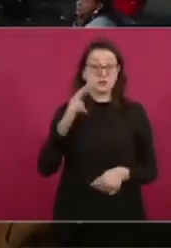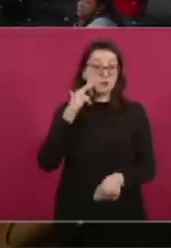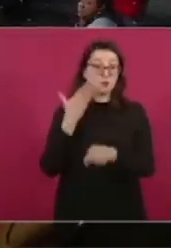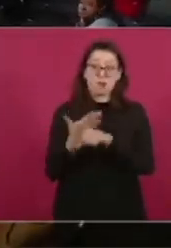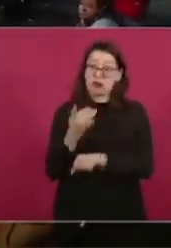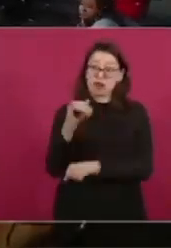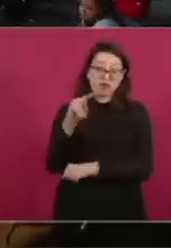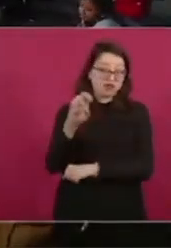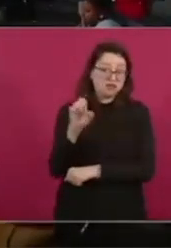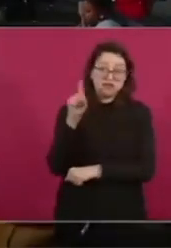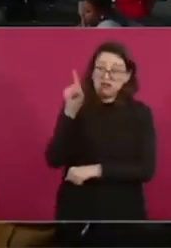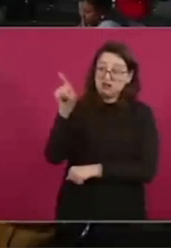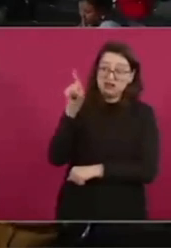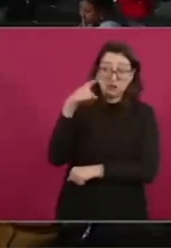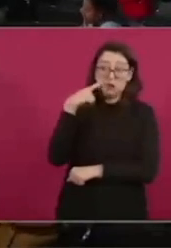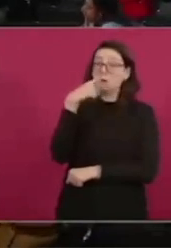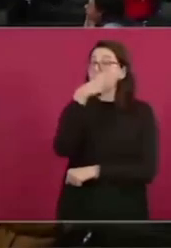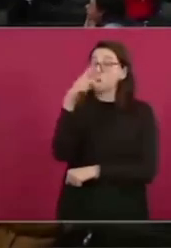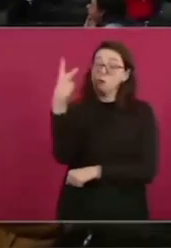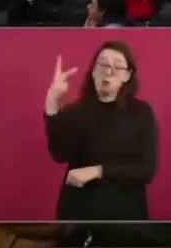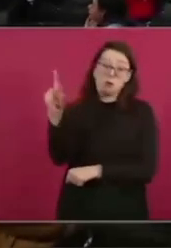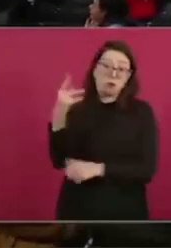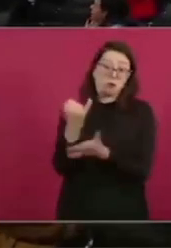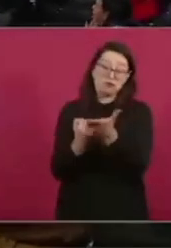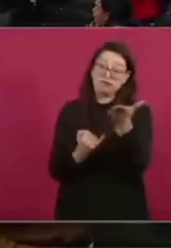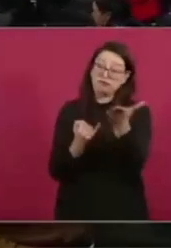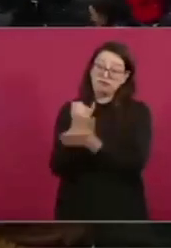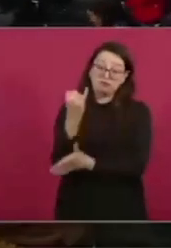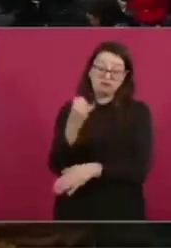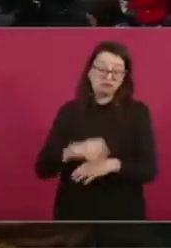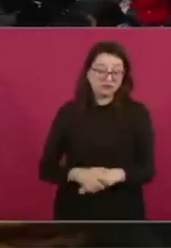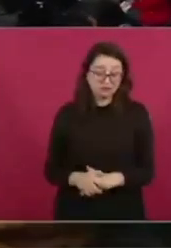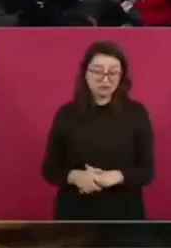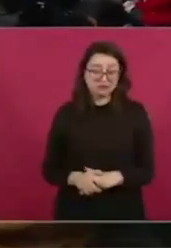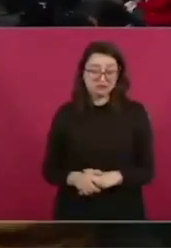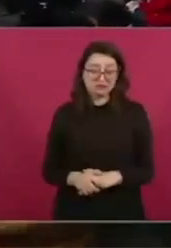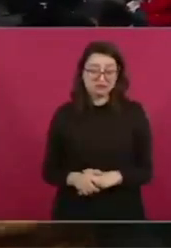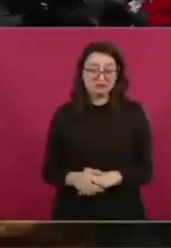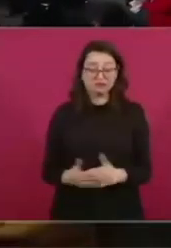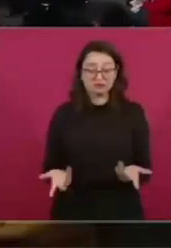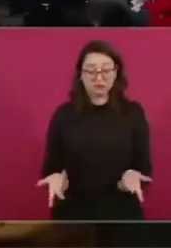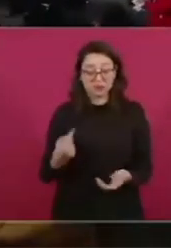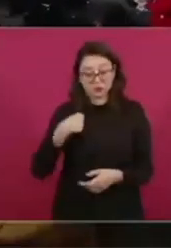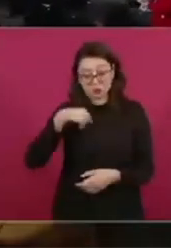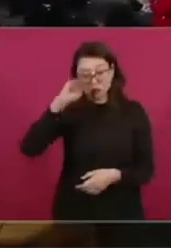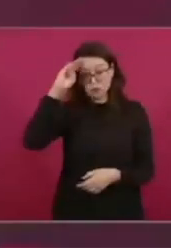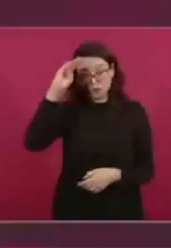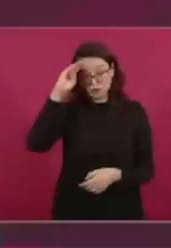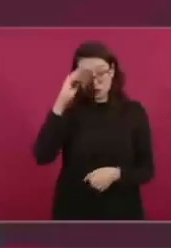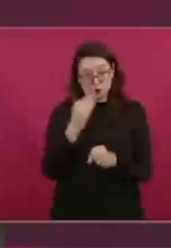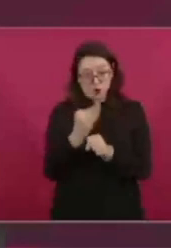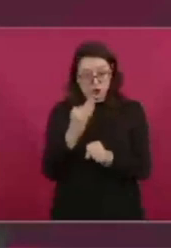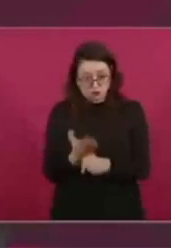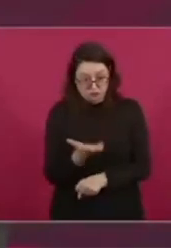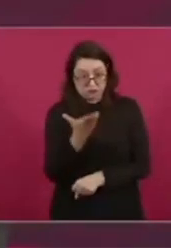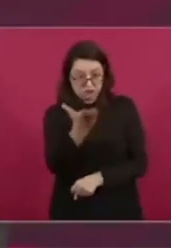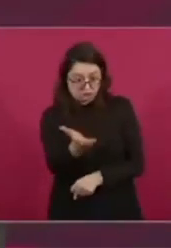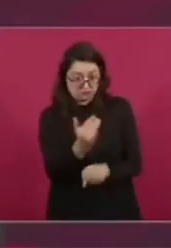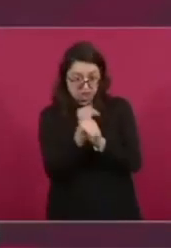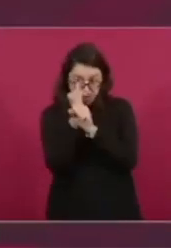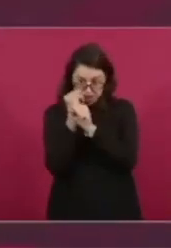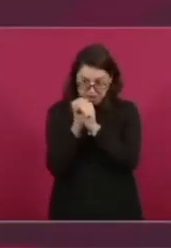Electoral y yo creo que con la investigación de ustedes y esta